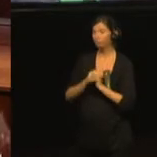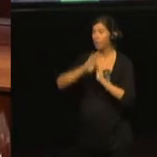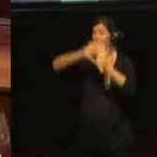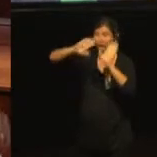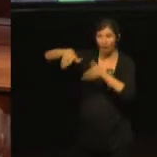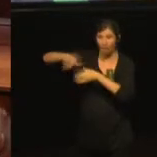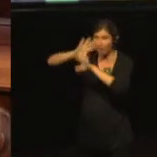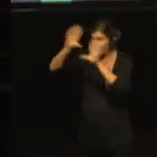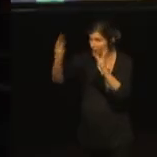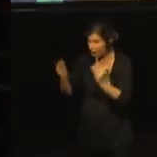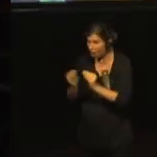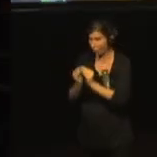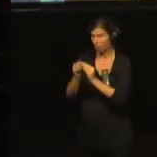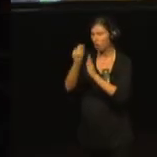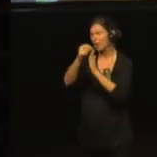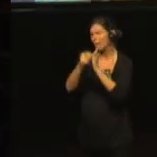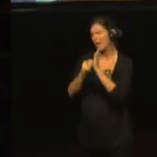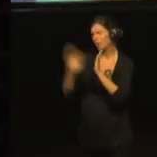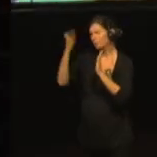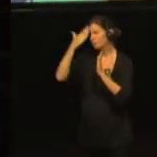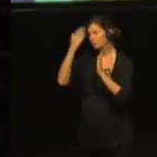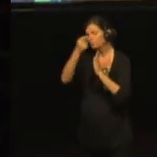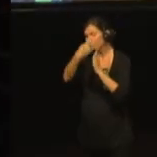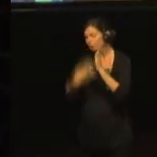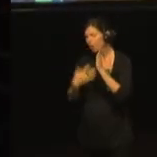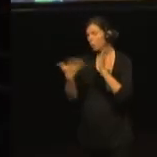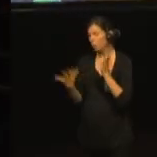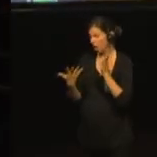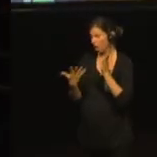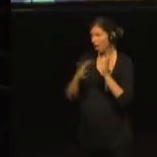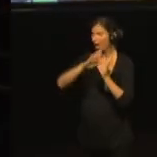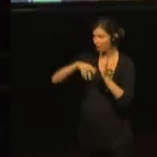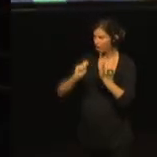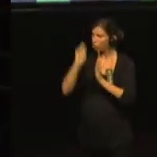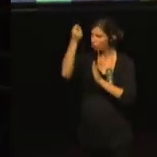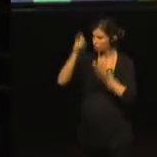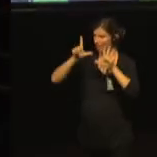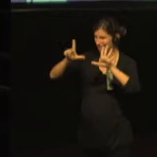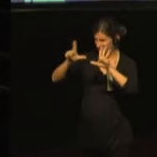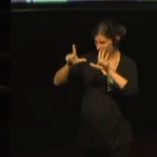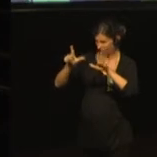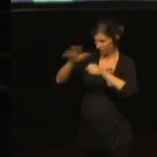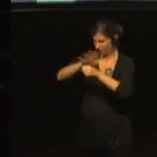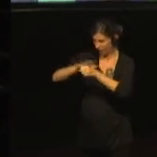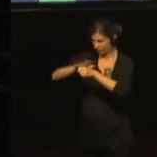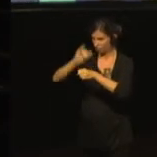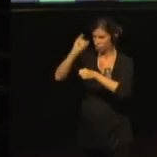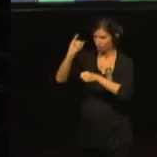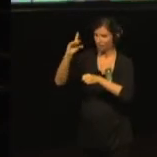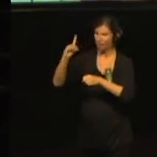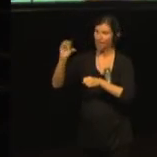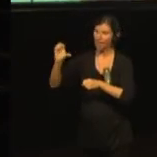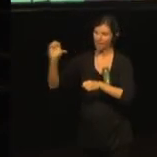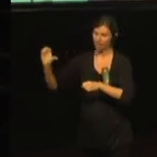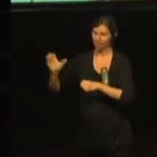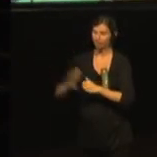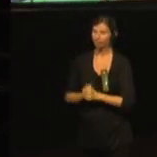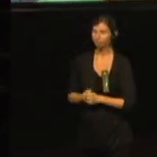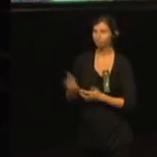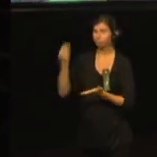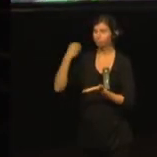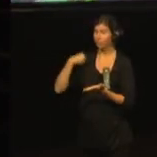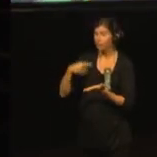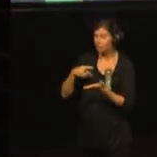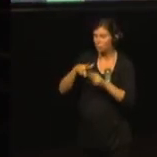ahí tuvimos los 7 ámbitos del IDBEE. Vimos una serie de herramientas, no